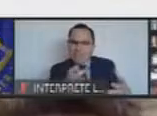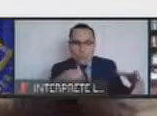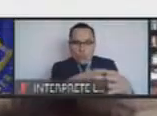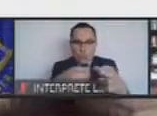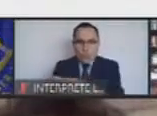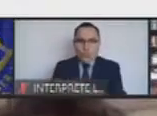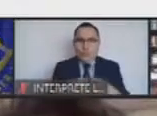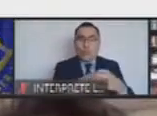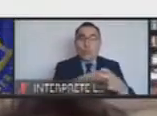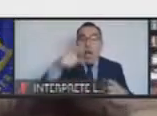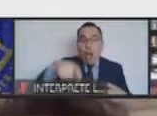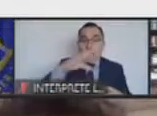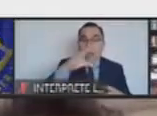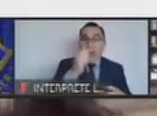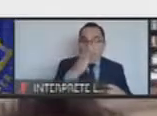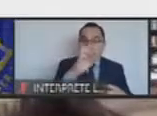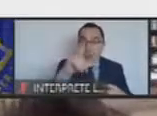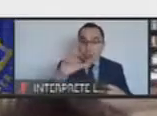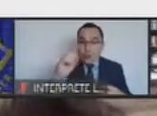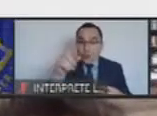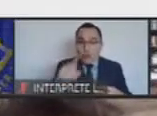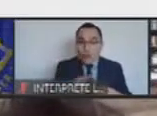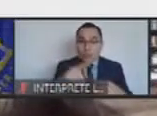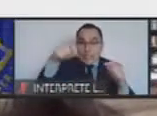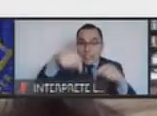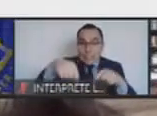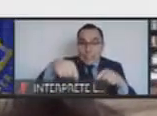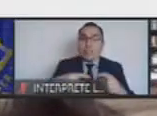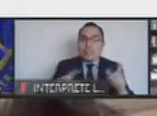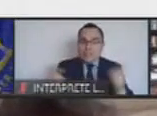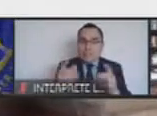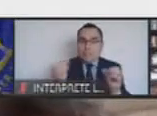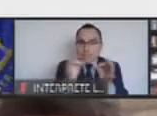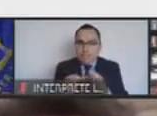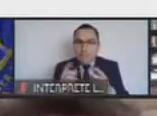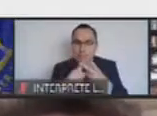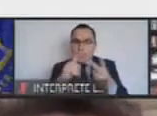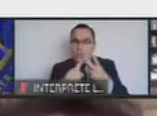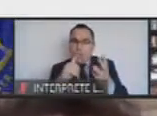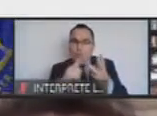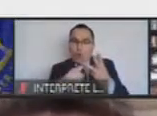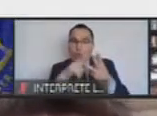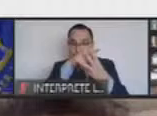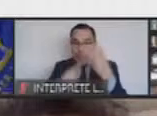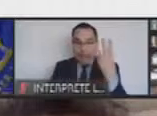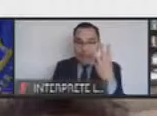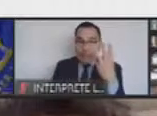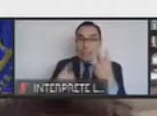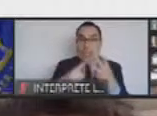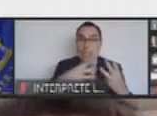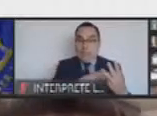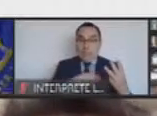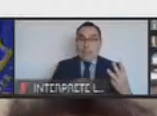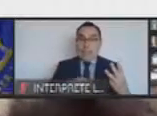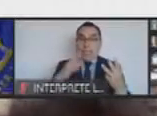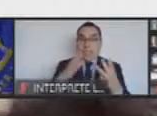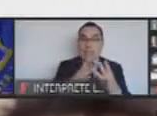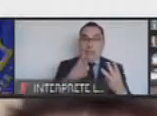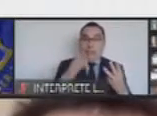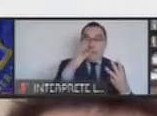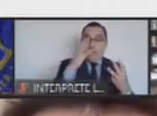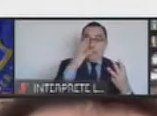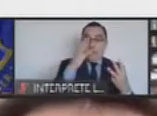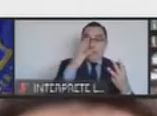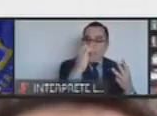Lía Cabello. Los expositores, Eduardo Engel, también Luis Cordero y la ministra de la Corte Suprema, Ángela